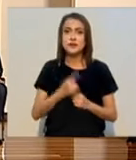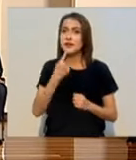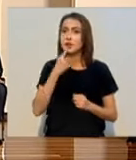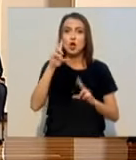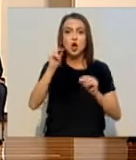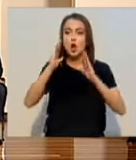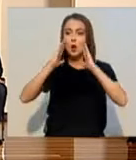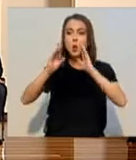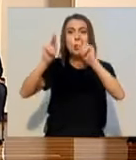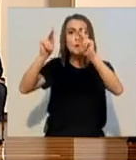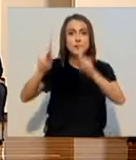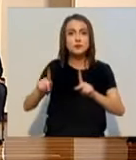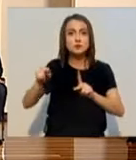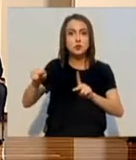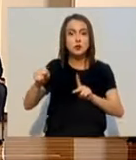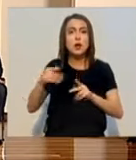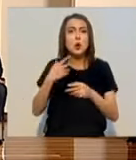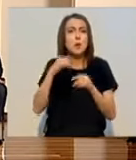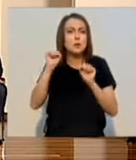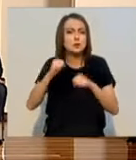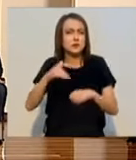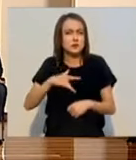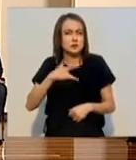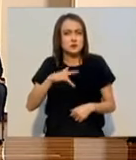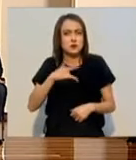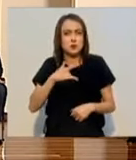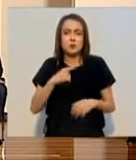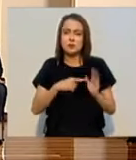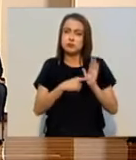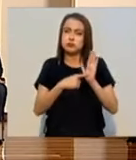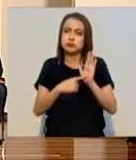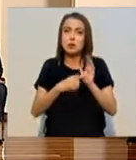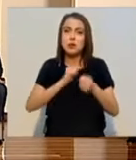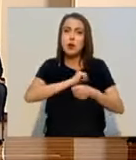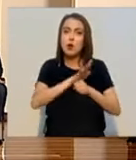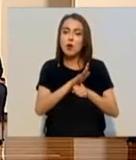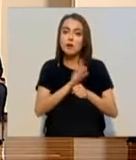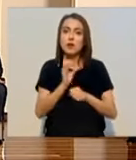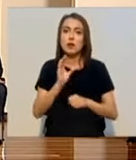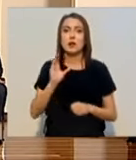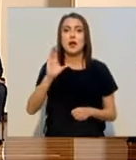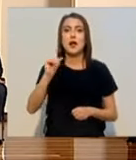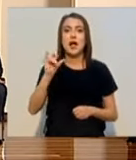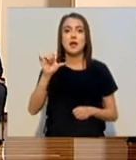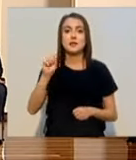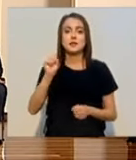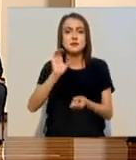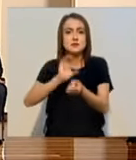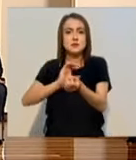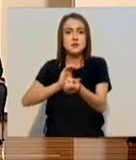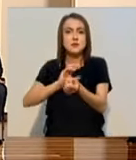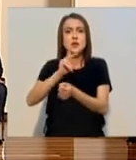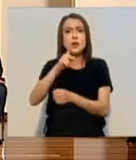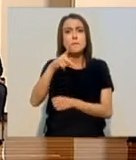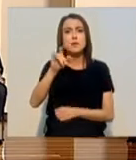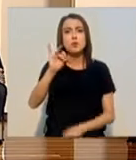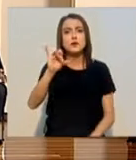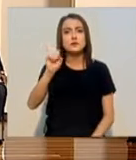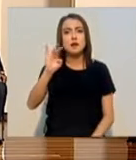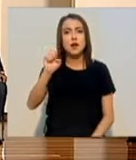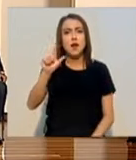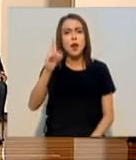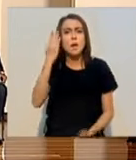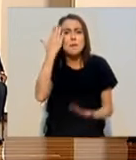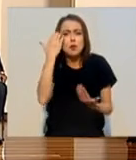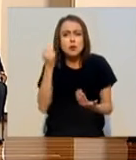Le negaron la atención a una paciente con posibles síntomas de COVID-19 en el CAIS de Puriscal. ¿Por qué hay limitantes?